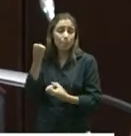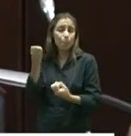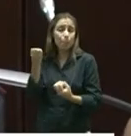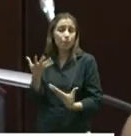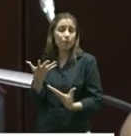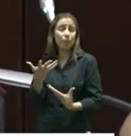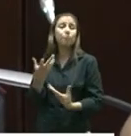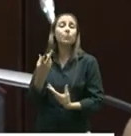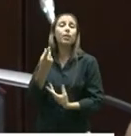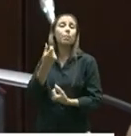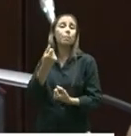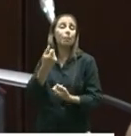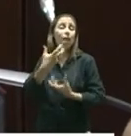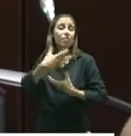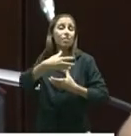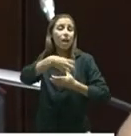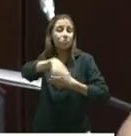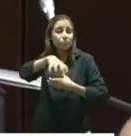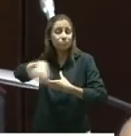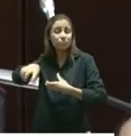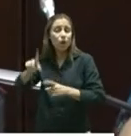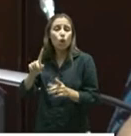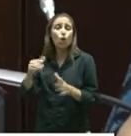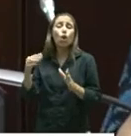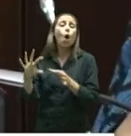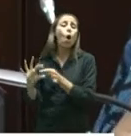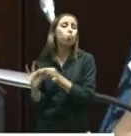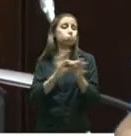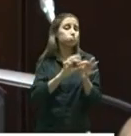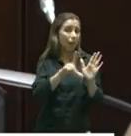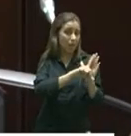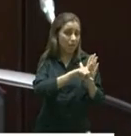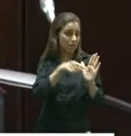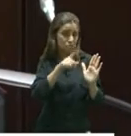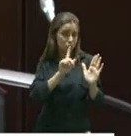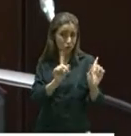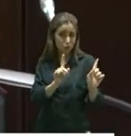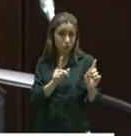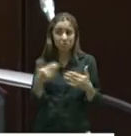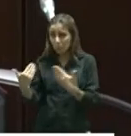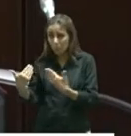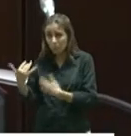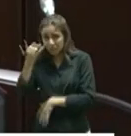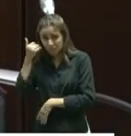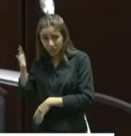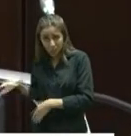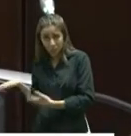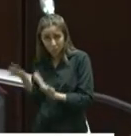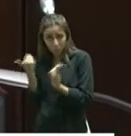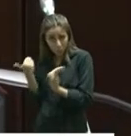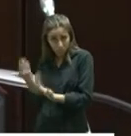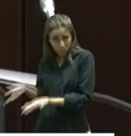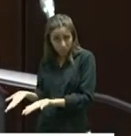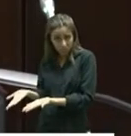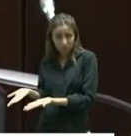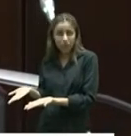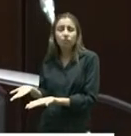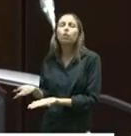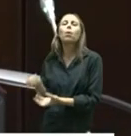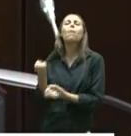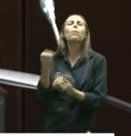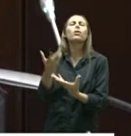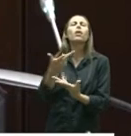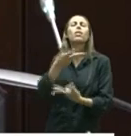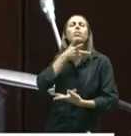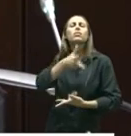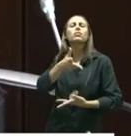presupuestarias no dependen de esta ley se pueden hacer ahora también hay un peligro en eso porque cuando dicen radio ecuación